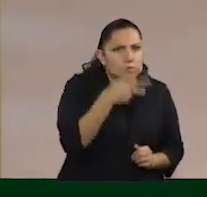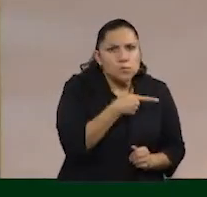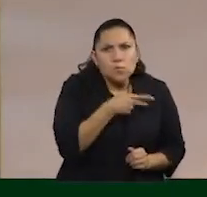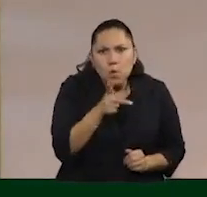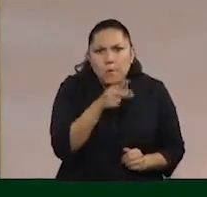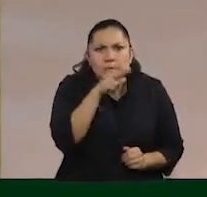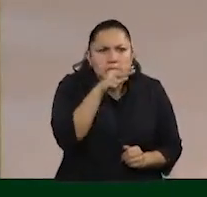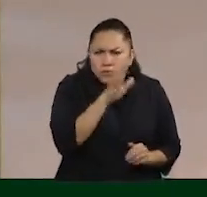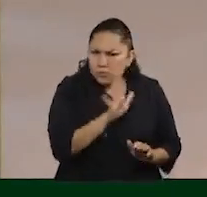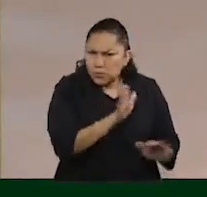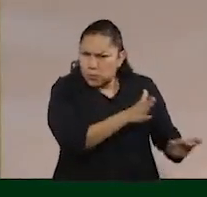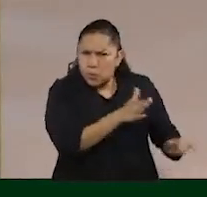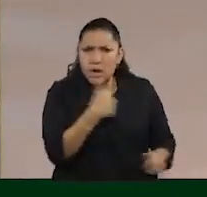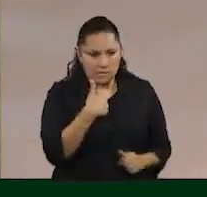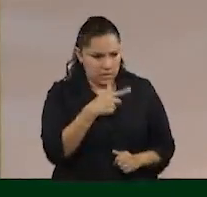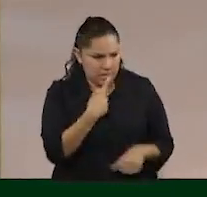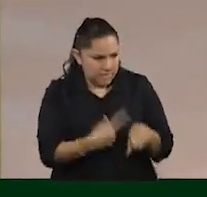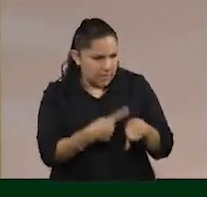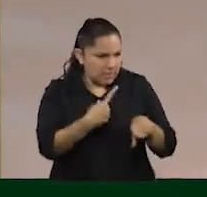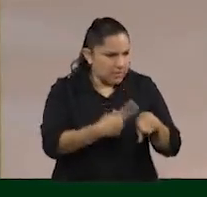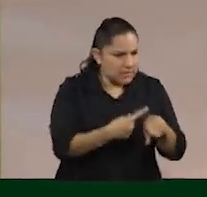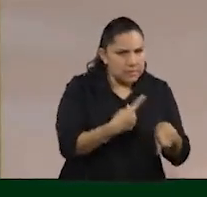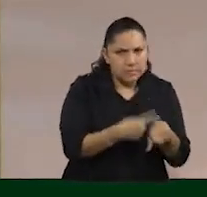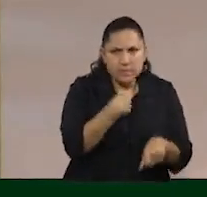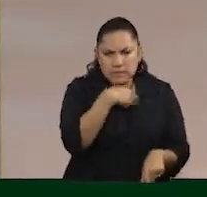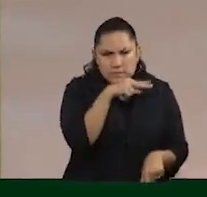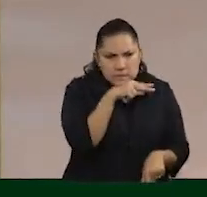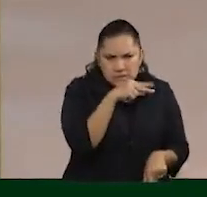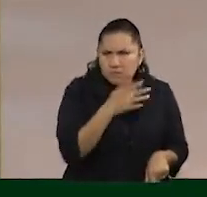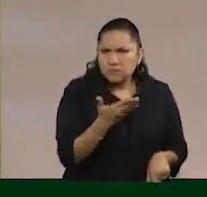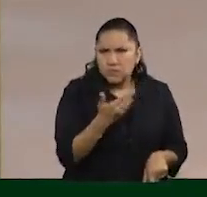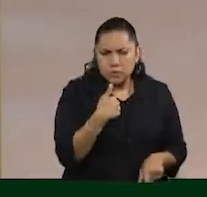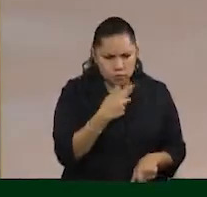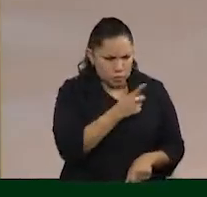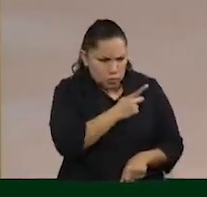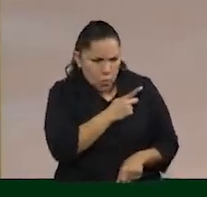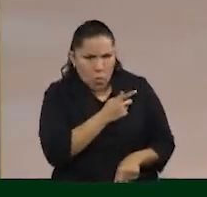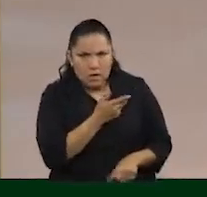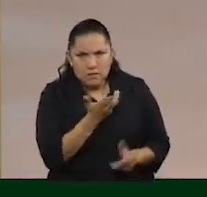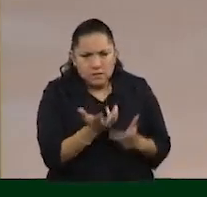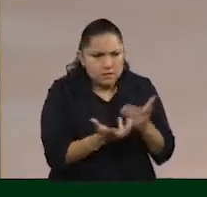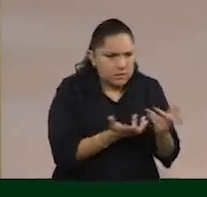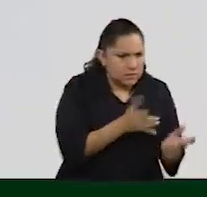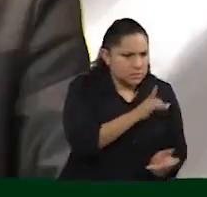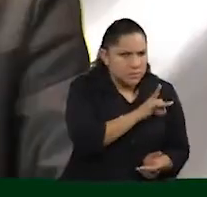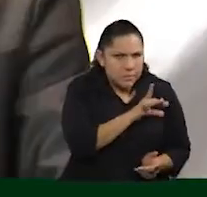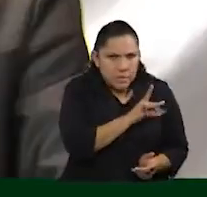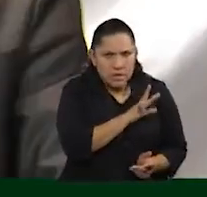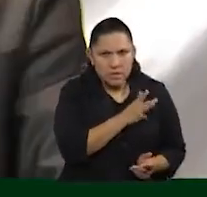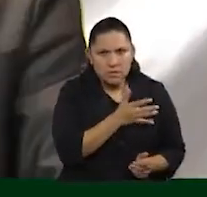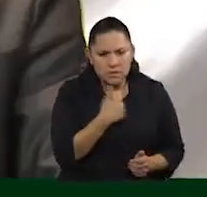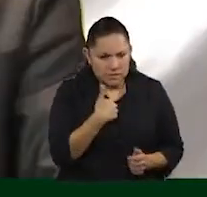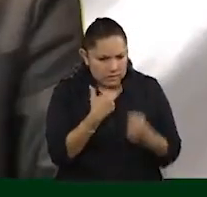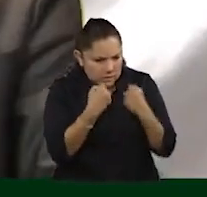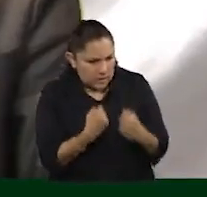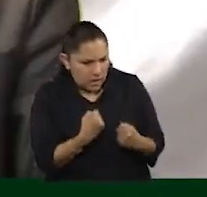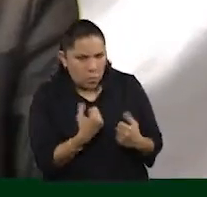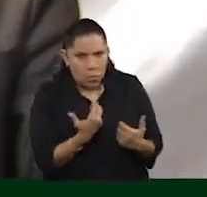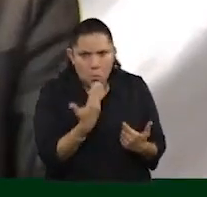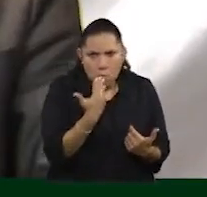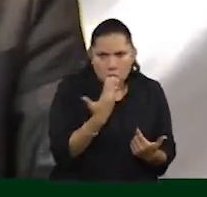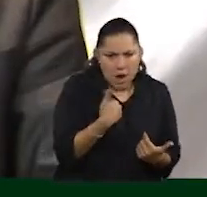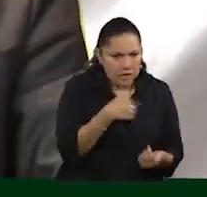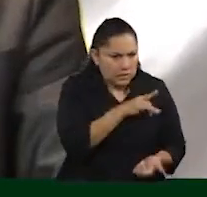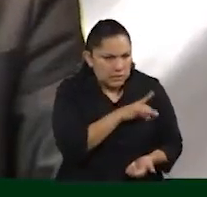a la enfermedad, sin miedo a la soledad y sin miedo a la inseguridad. Y no seamos vistos los